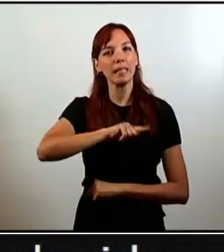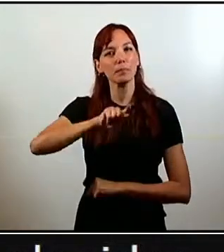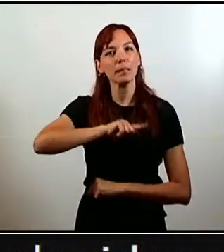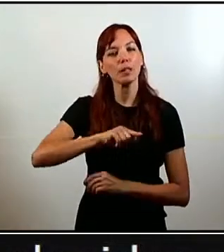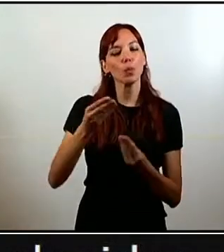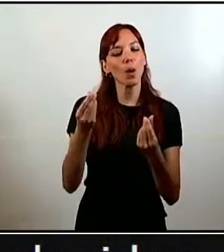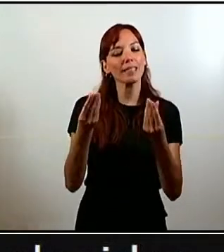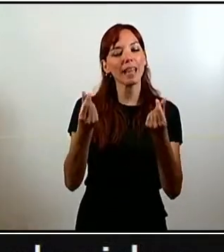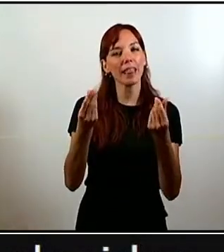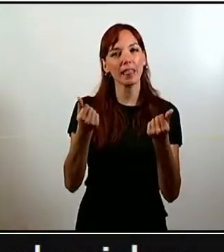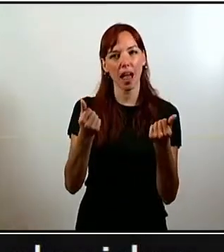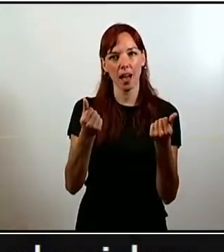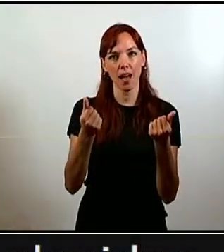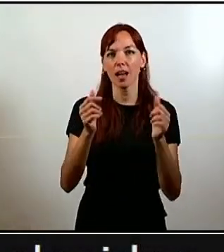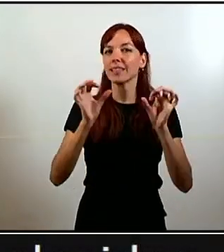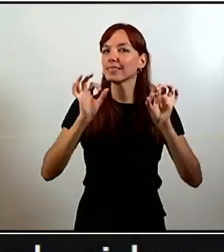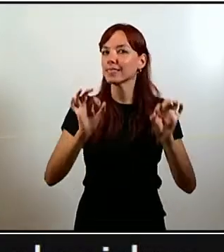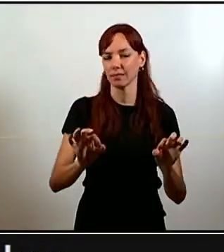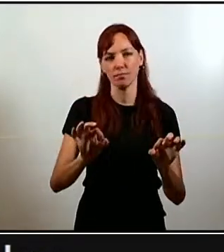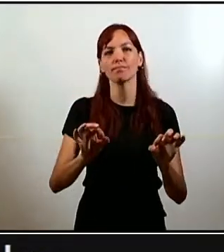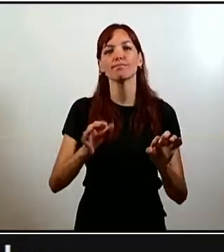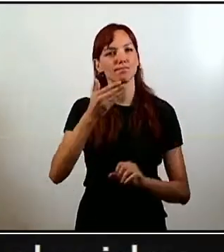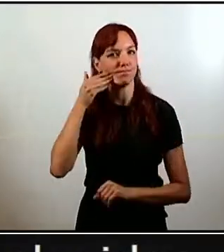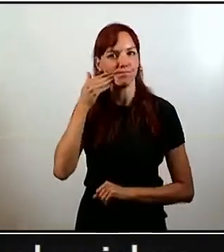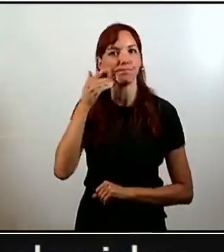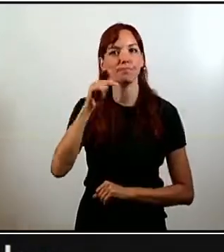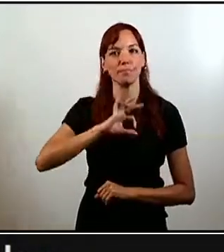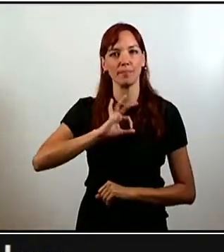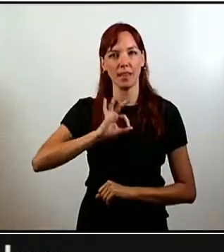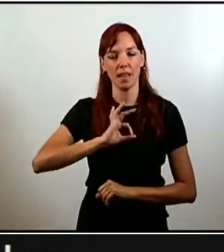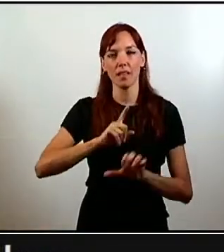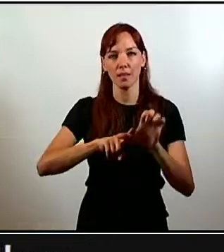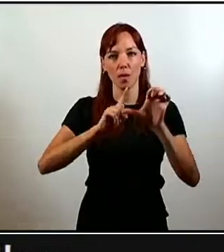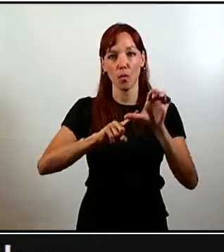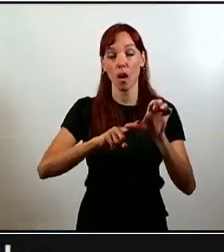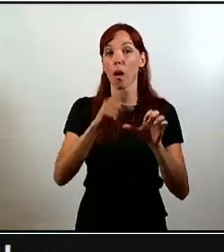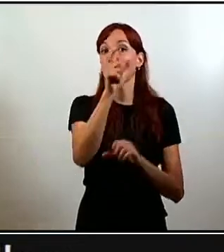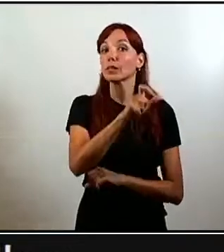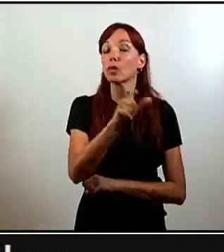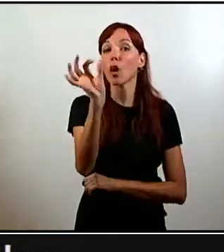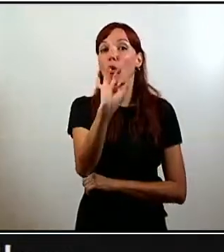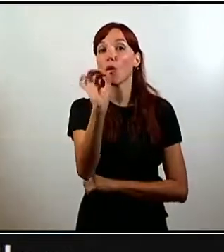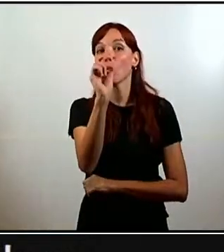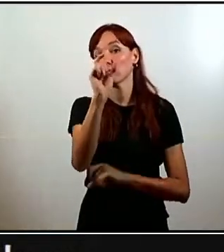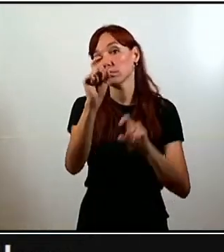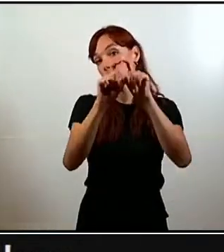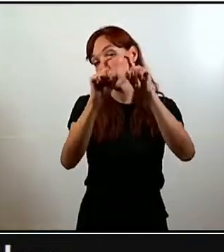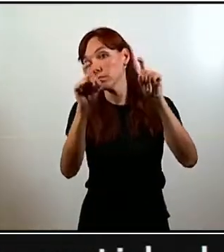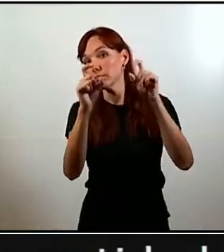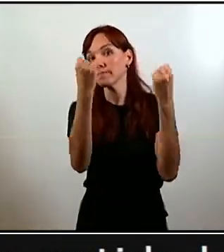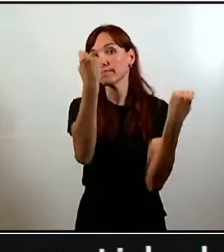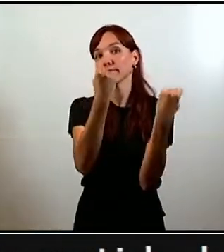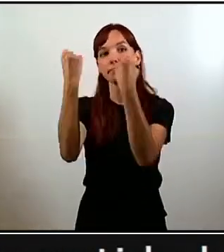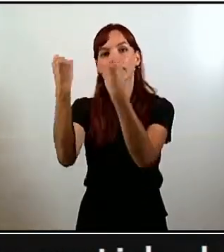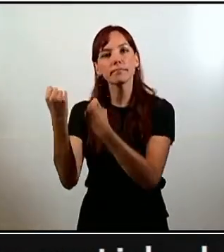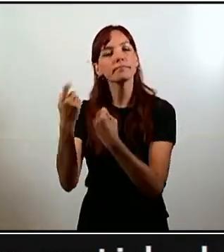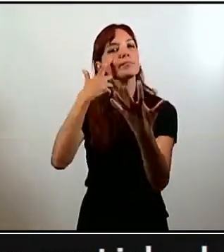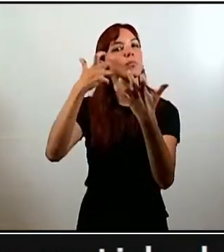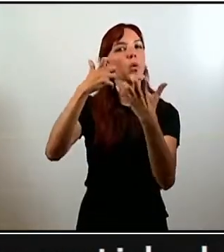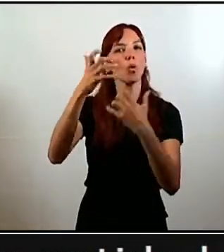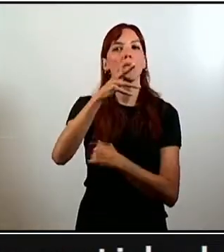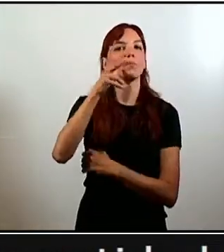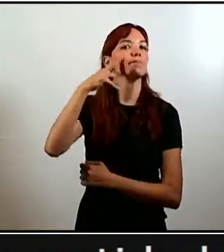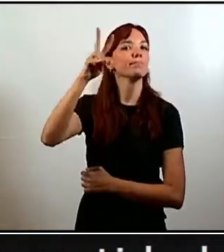esencia de las medallas de Extremadura. Son personas o son entidades que destacan por acciones y servicios que